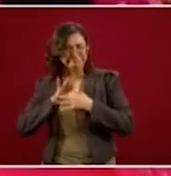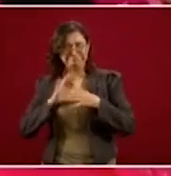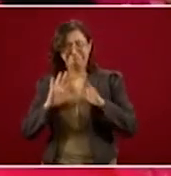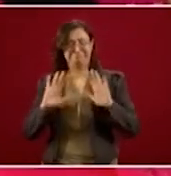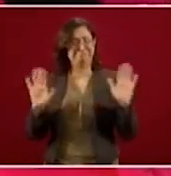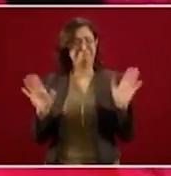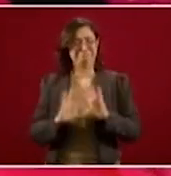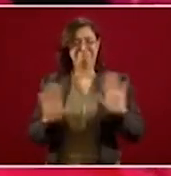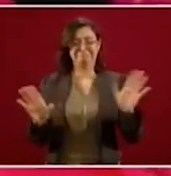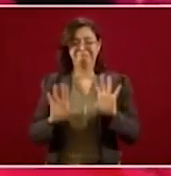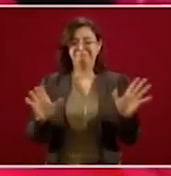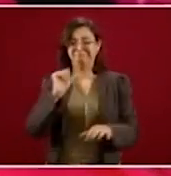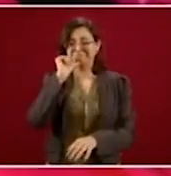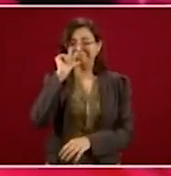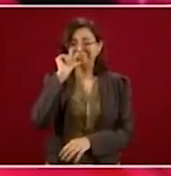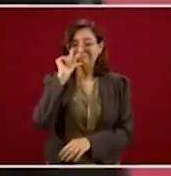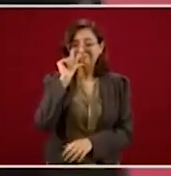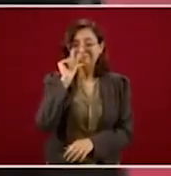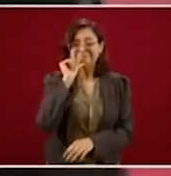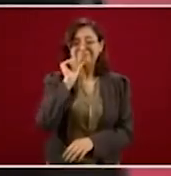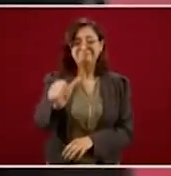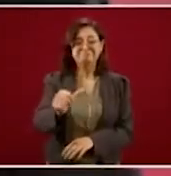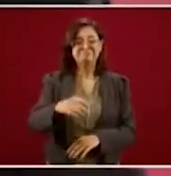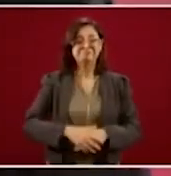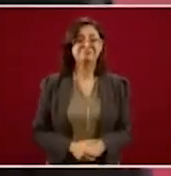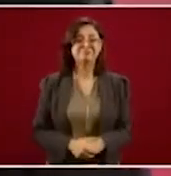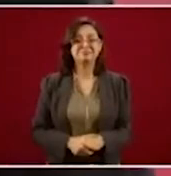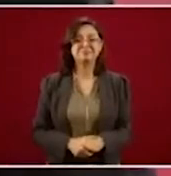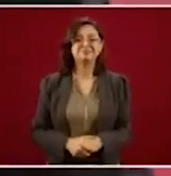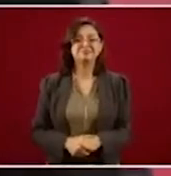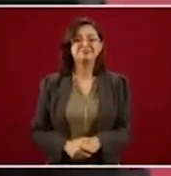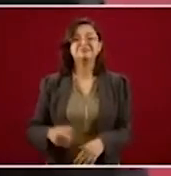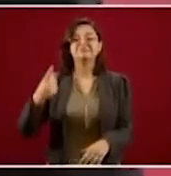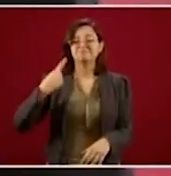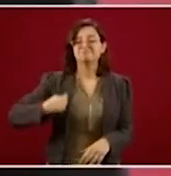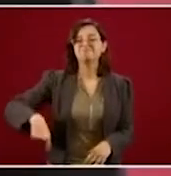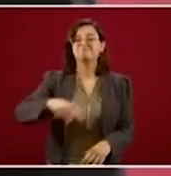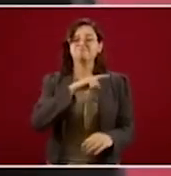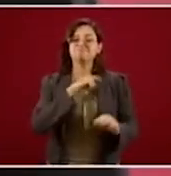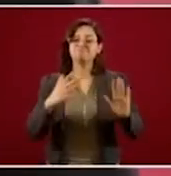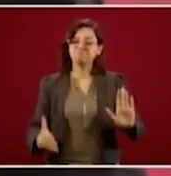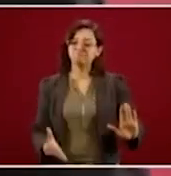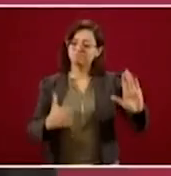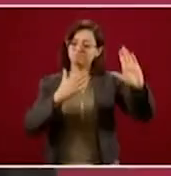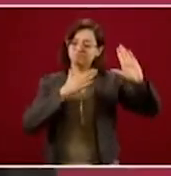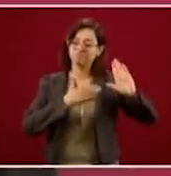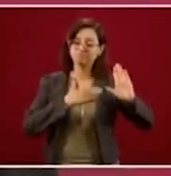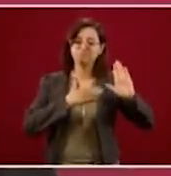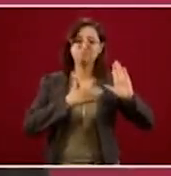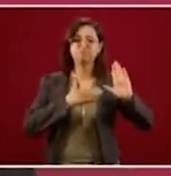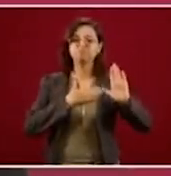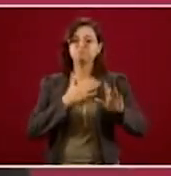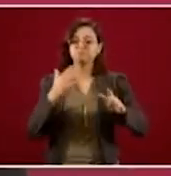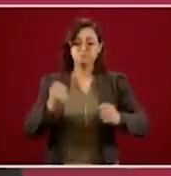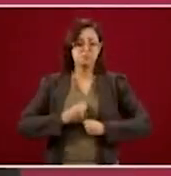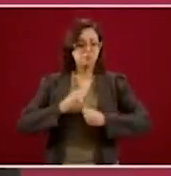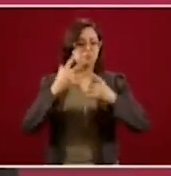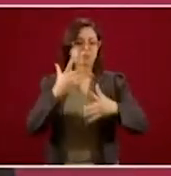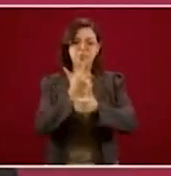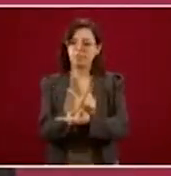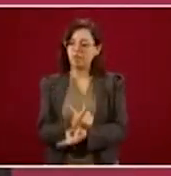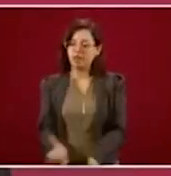Nosotros tenemos el compromiso de garantizar la libertad de